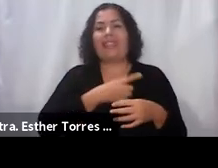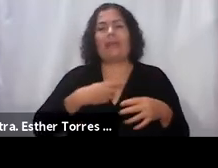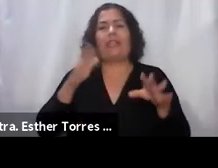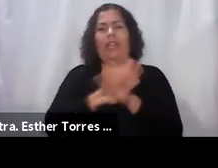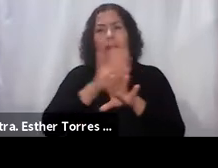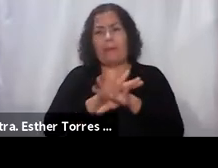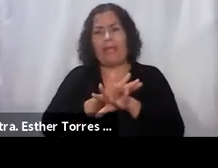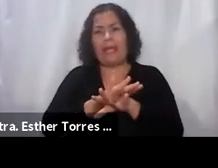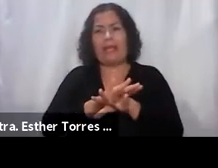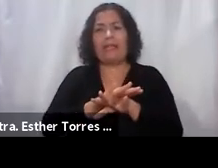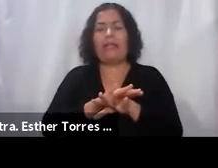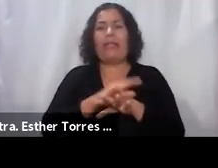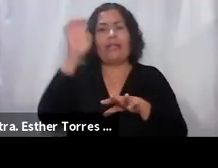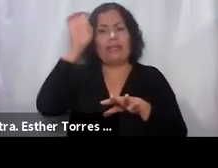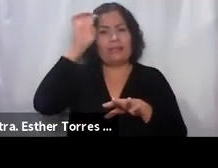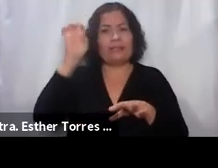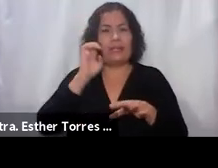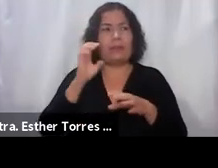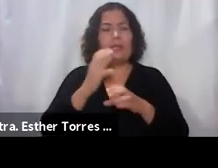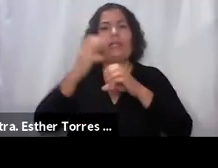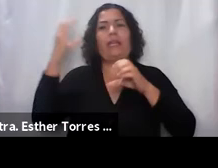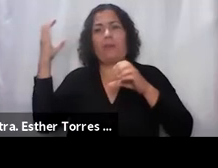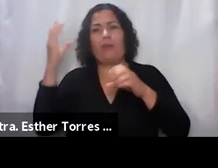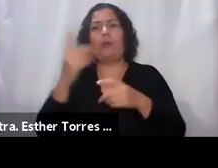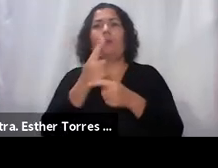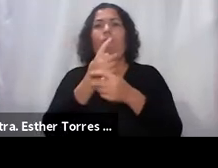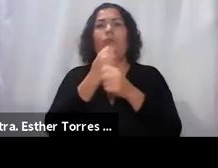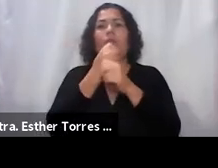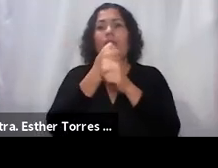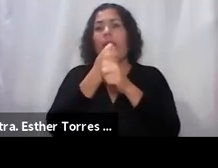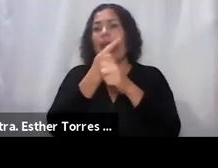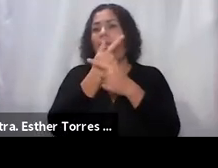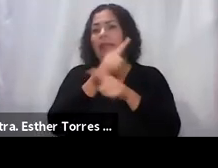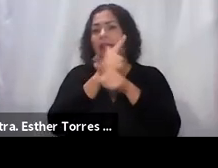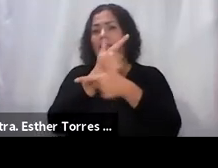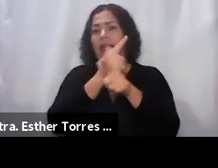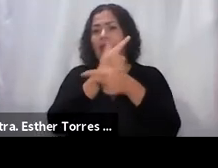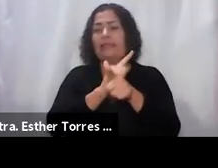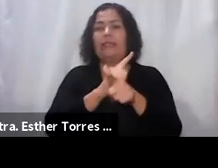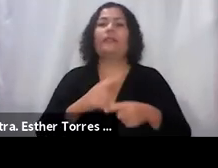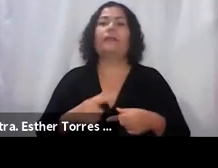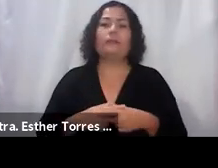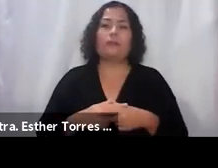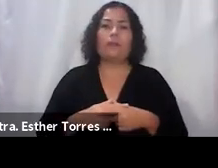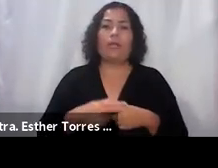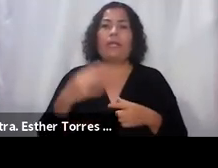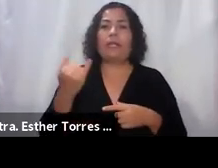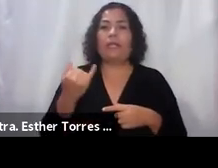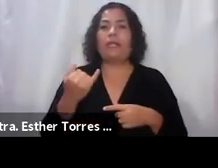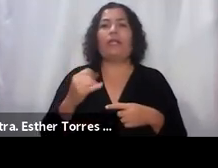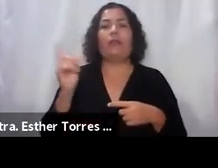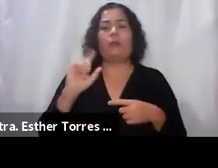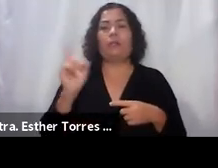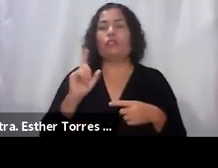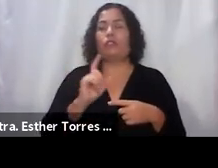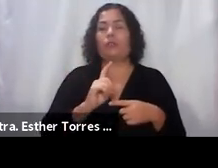y uno de los temas es que tiene que haber continuidad en cada uno de los usuarios de la vía. Y cuando hicimos el curso